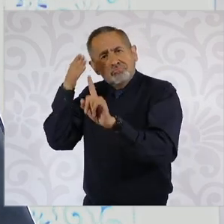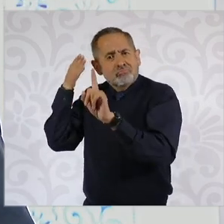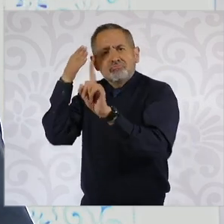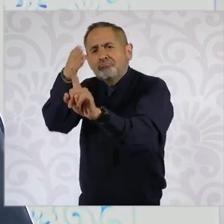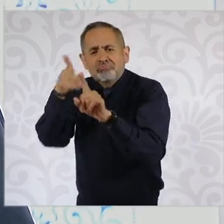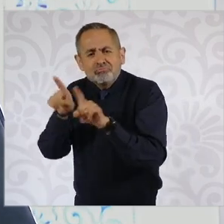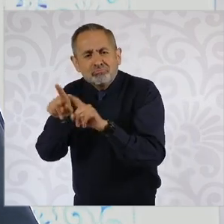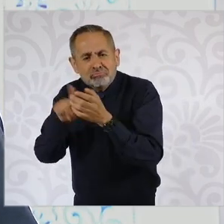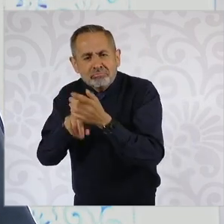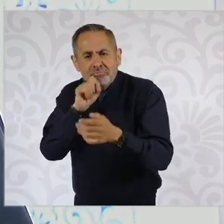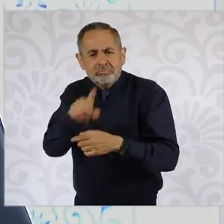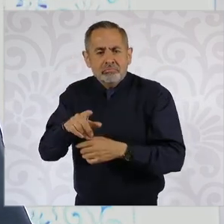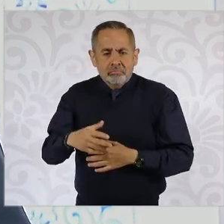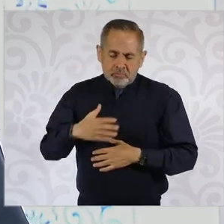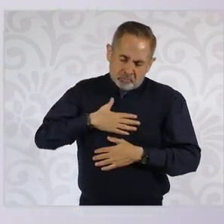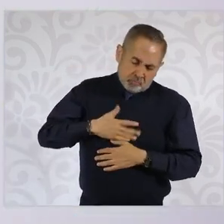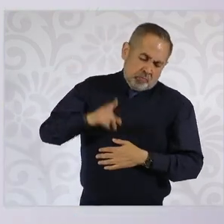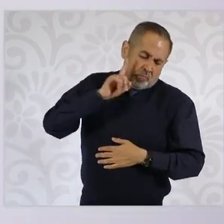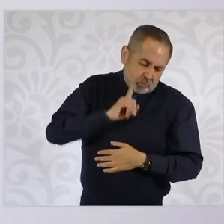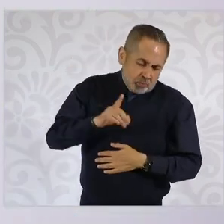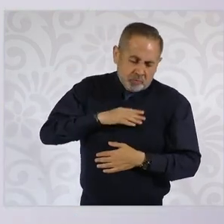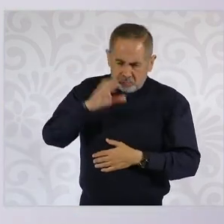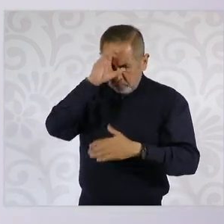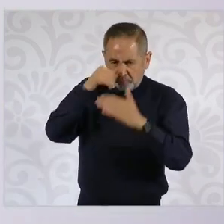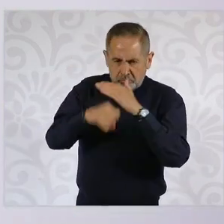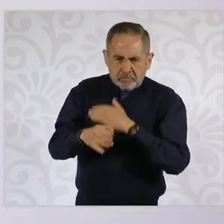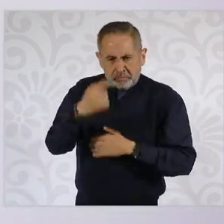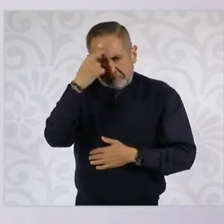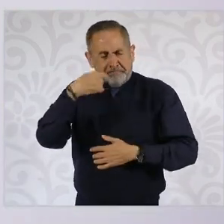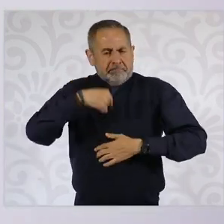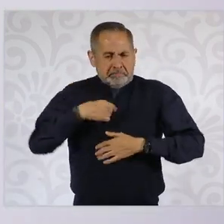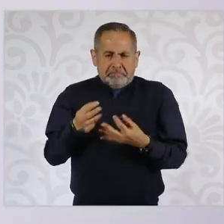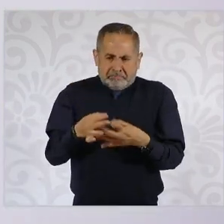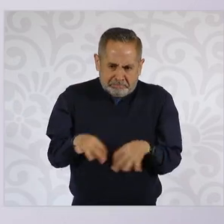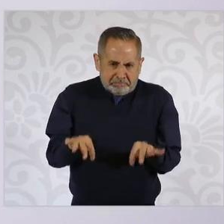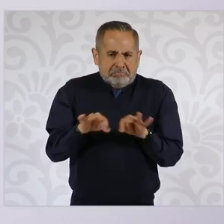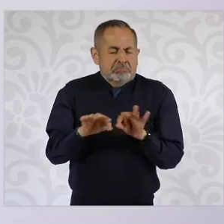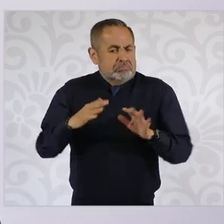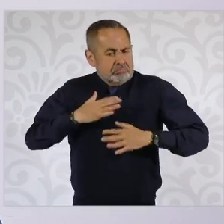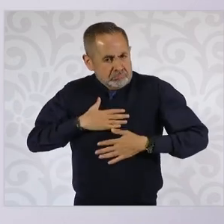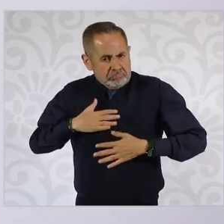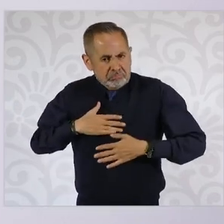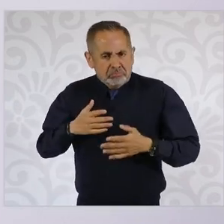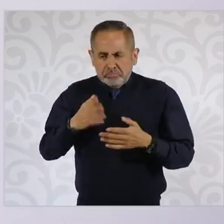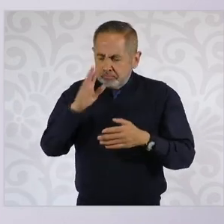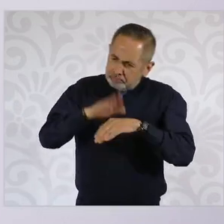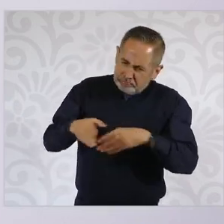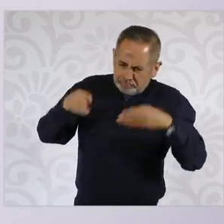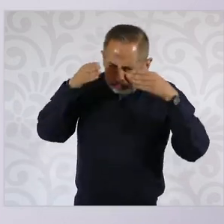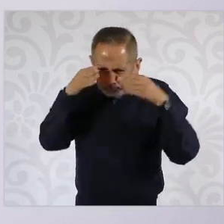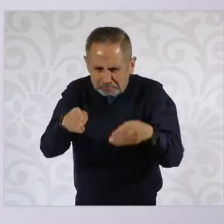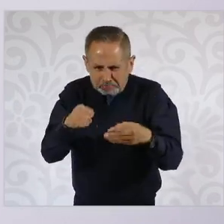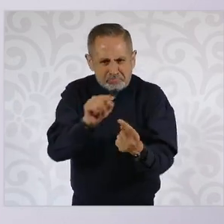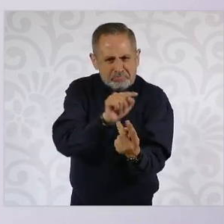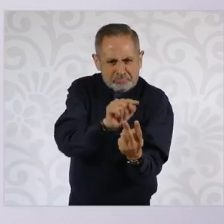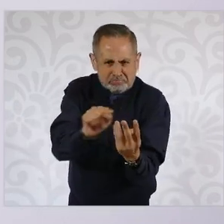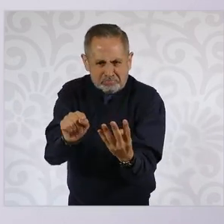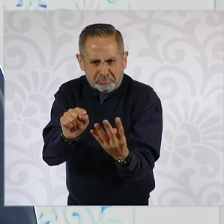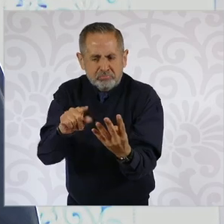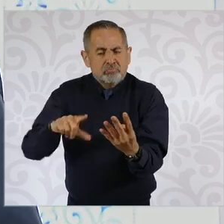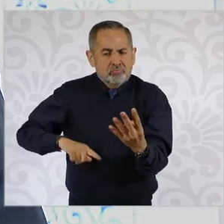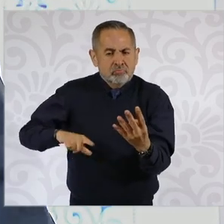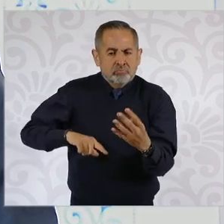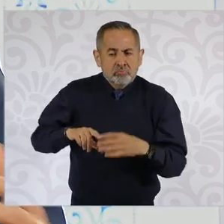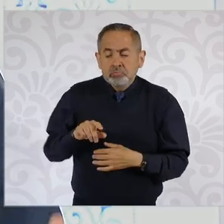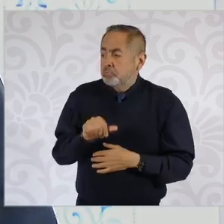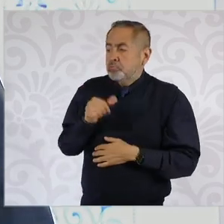Yo como científica, como mujer, pues me parece muy importante que haya a lo mejor énfasis en otras áreas de gobierno que